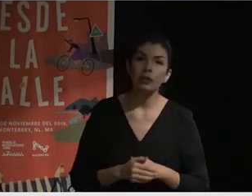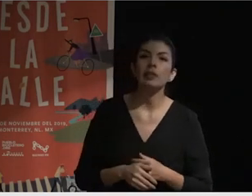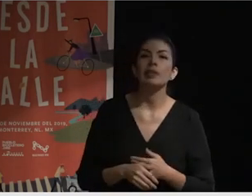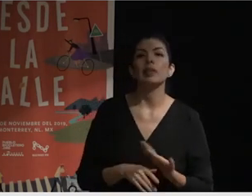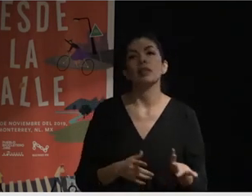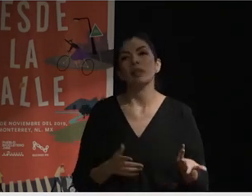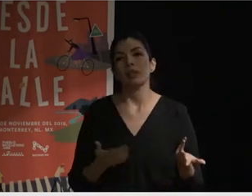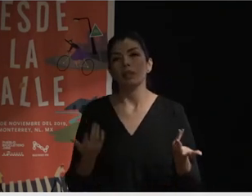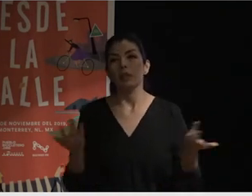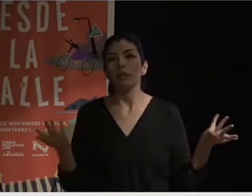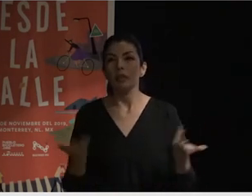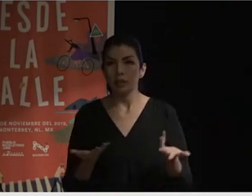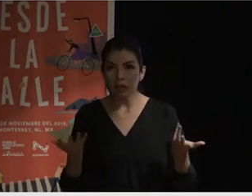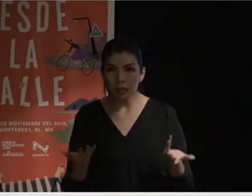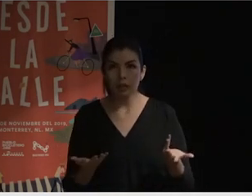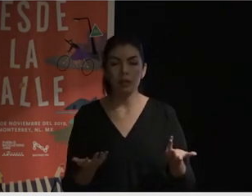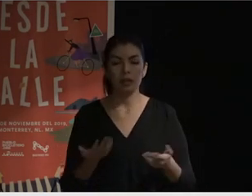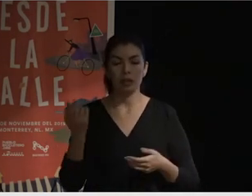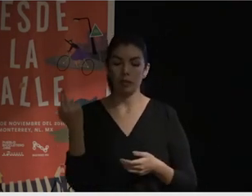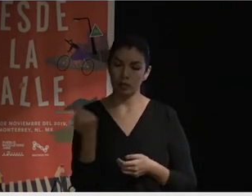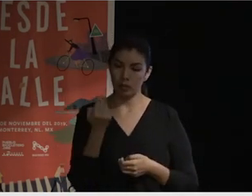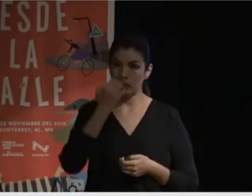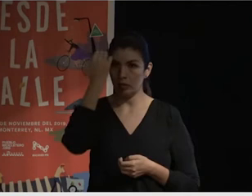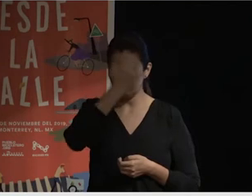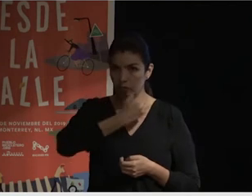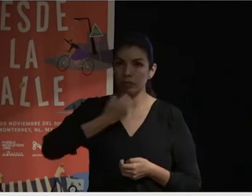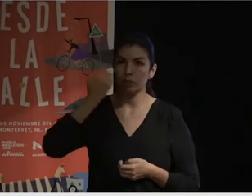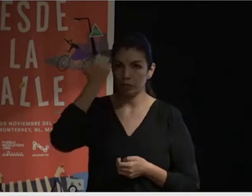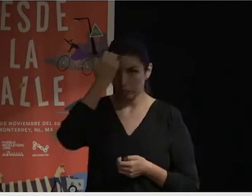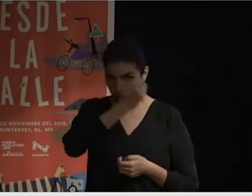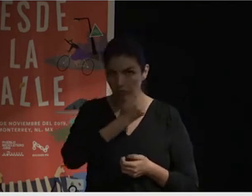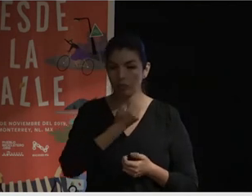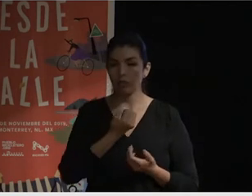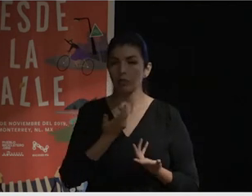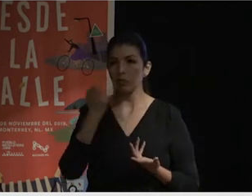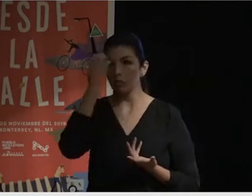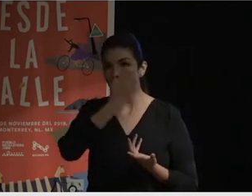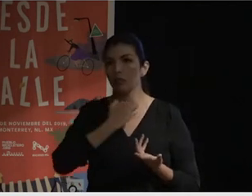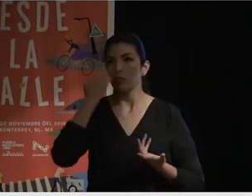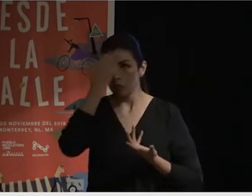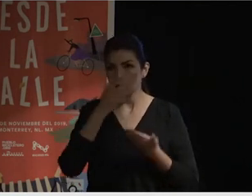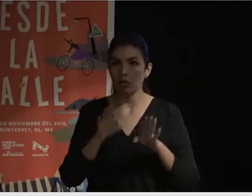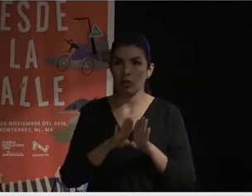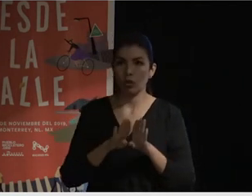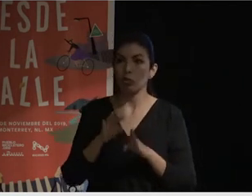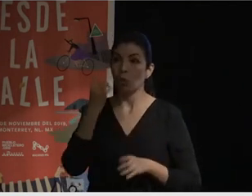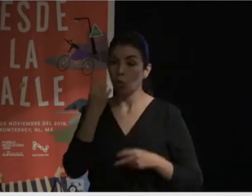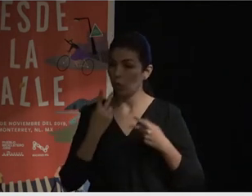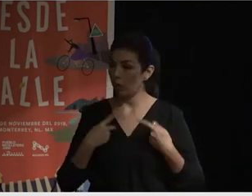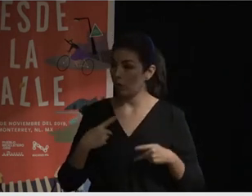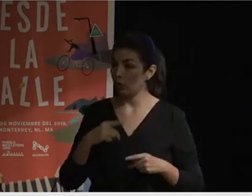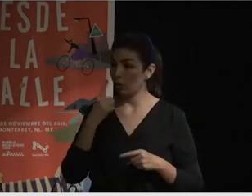haber diagnósticos y que sean diagnósticos participativos. Y que muchos de estos proyectos están ahí, a la orden del día,